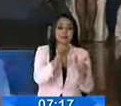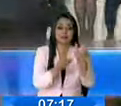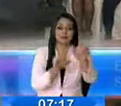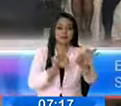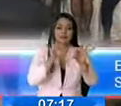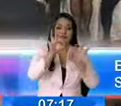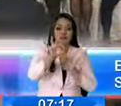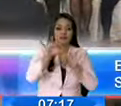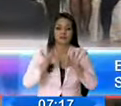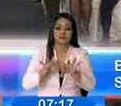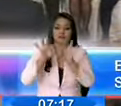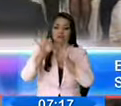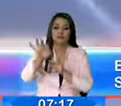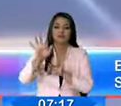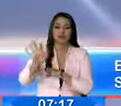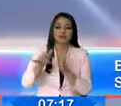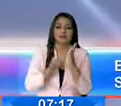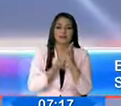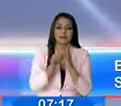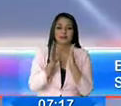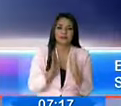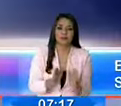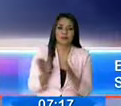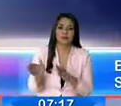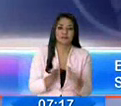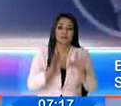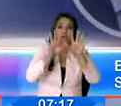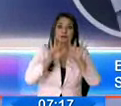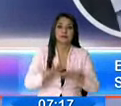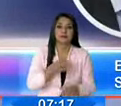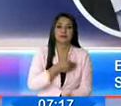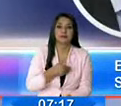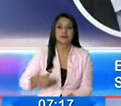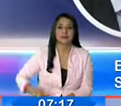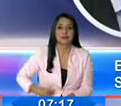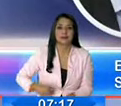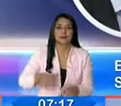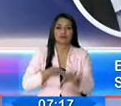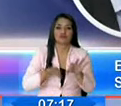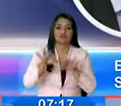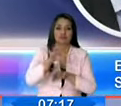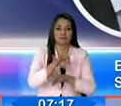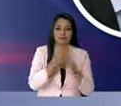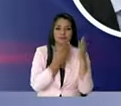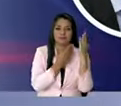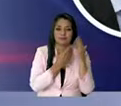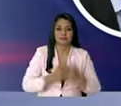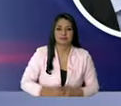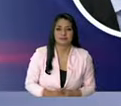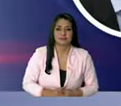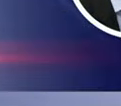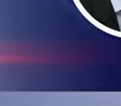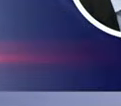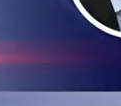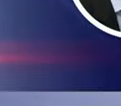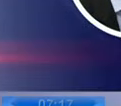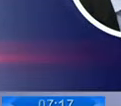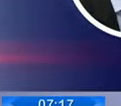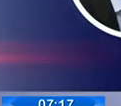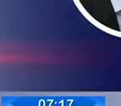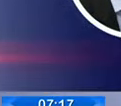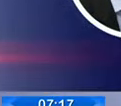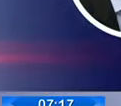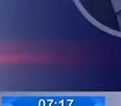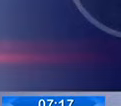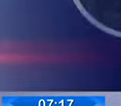de su gabinete ministerial. El secretario general de la Presidencia ya no será Andrés Mideros, pues fue reemplazado mediante decreto por